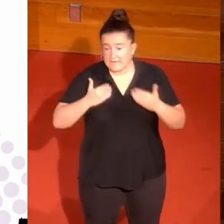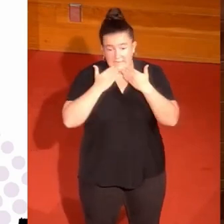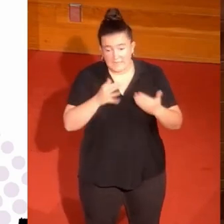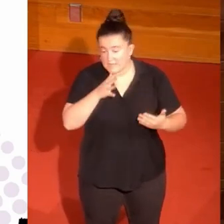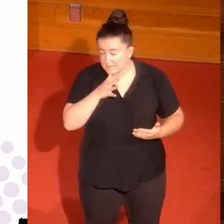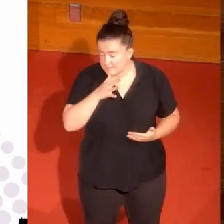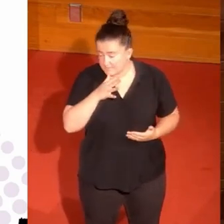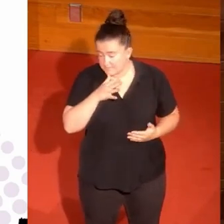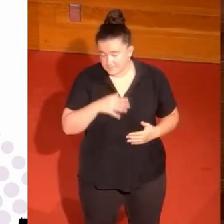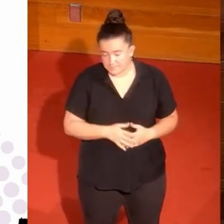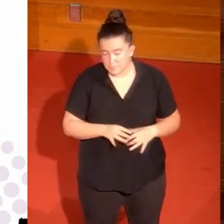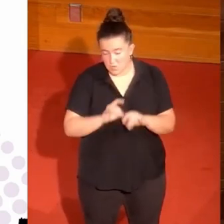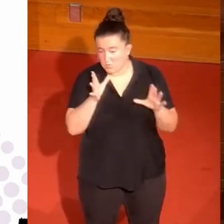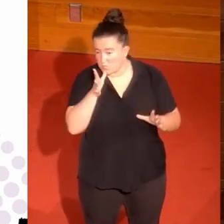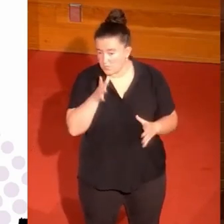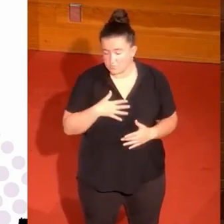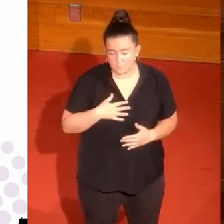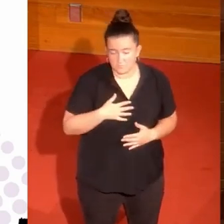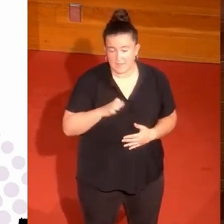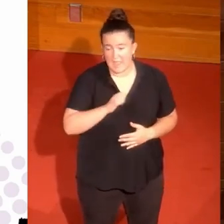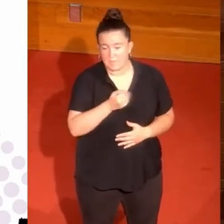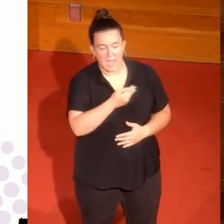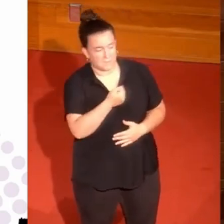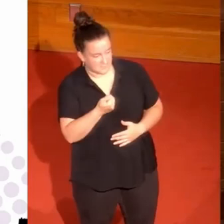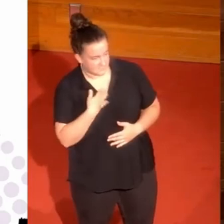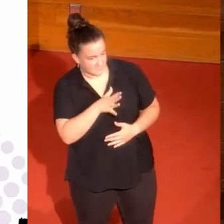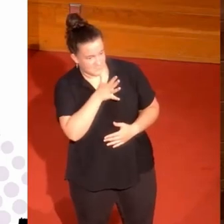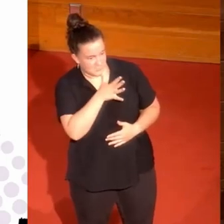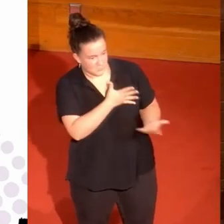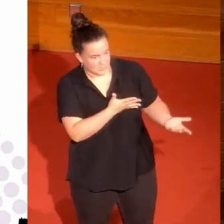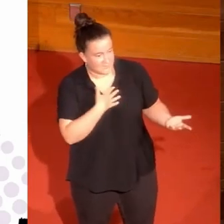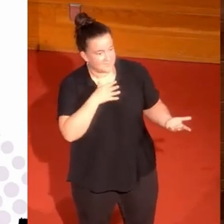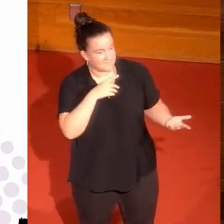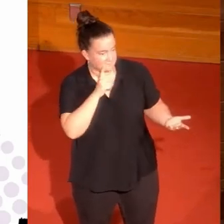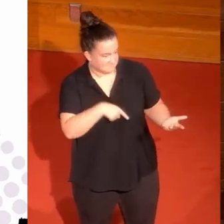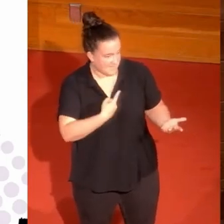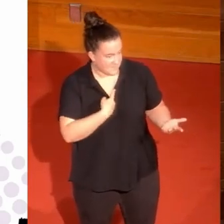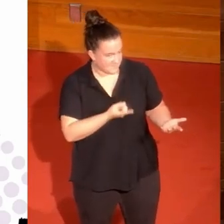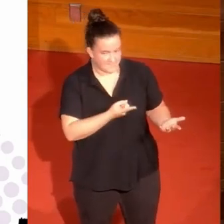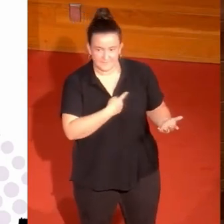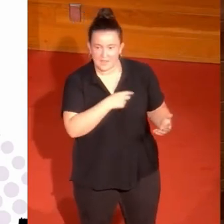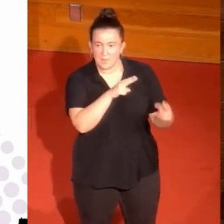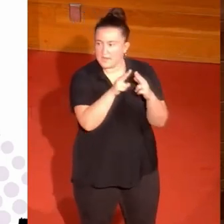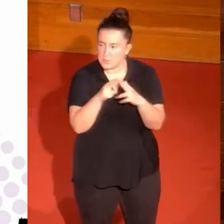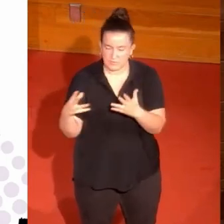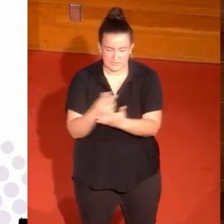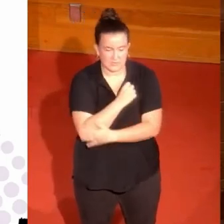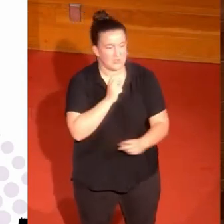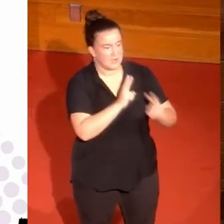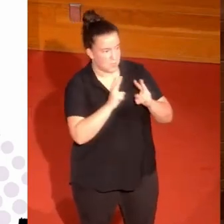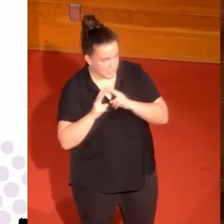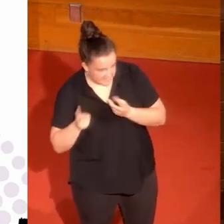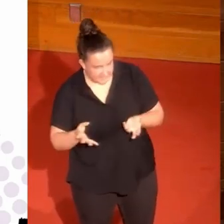gracias por supuesto por por la participación aaba por también por las respuestas que ha dado a todas las preguntas que se han